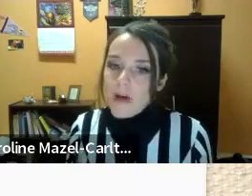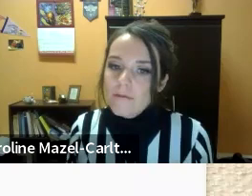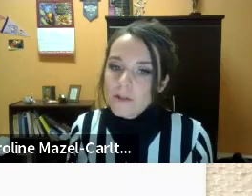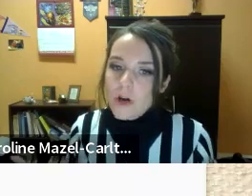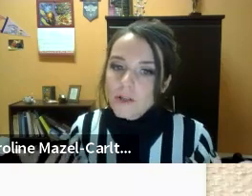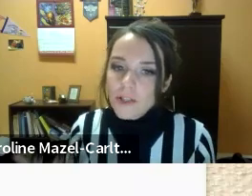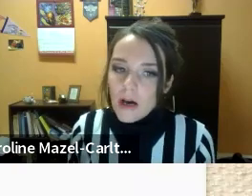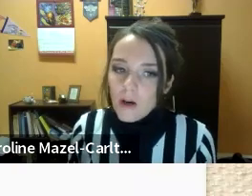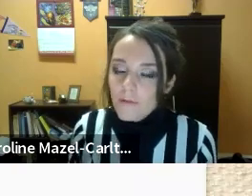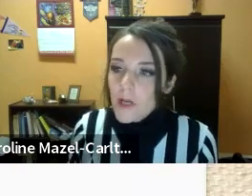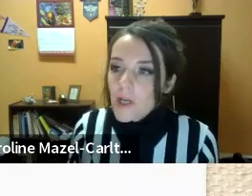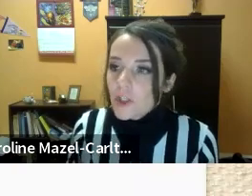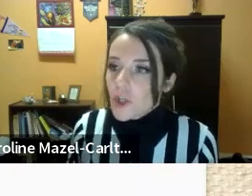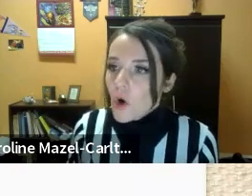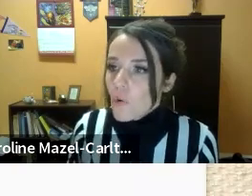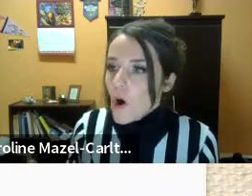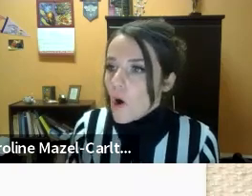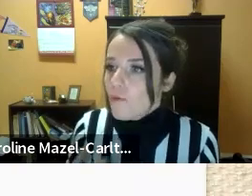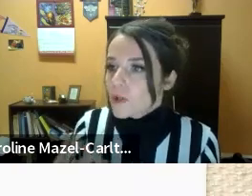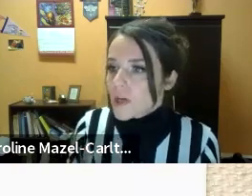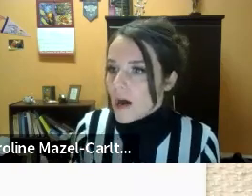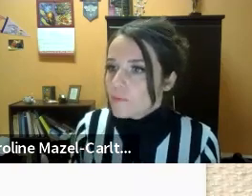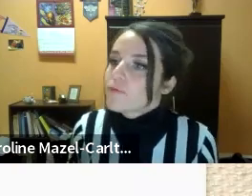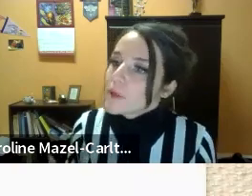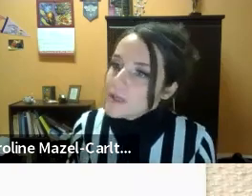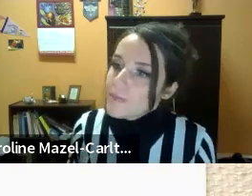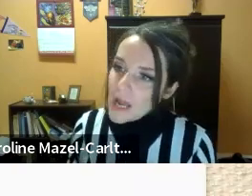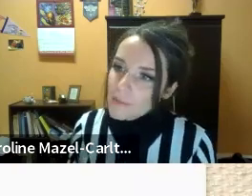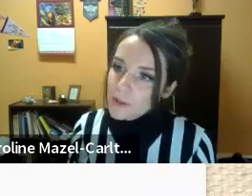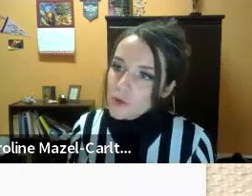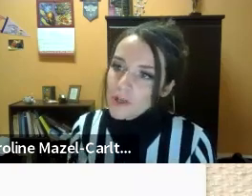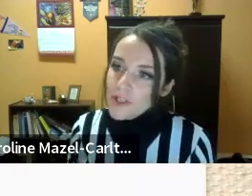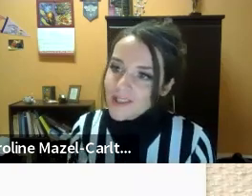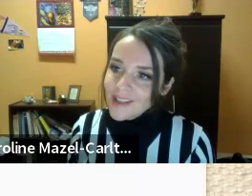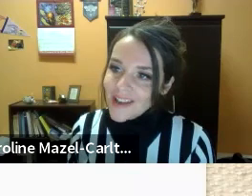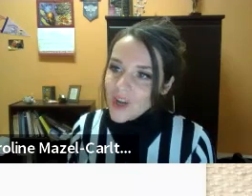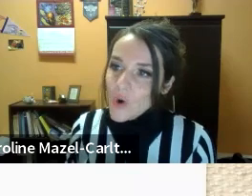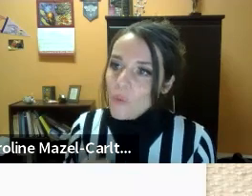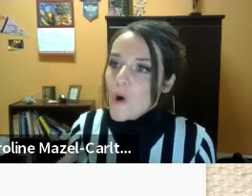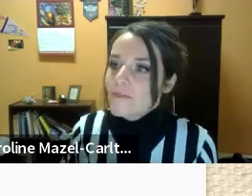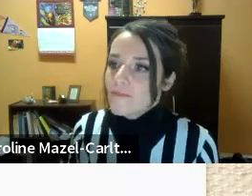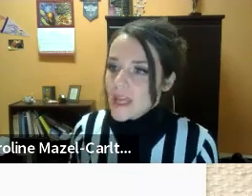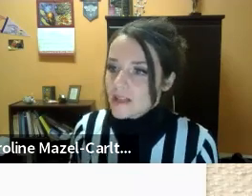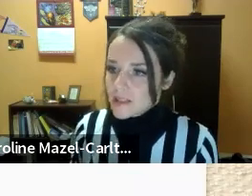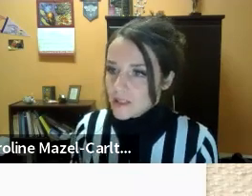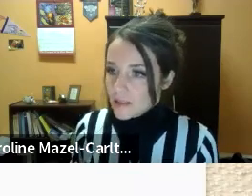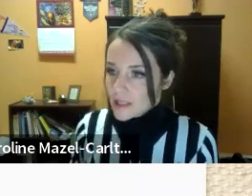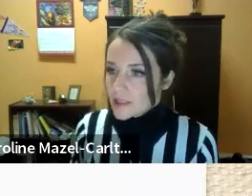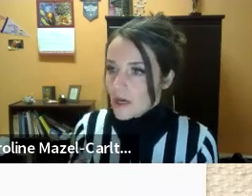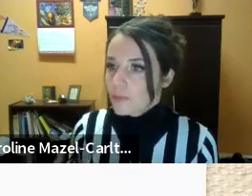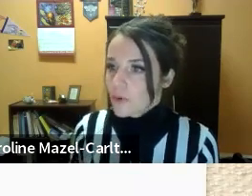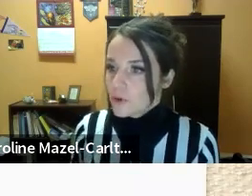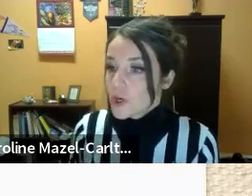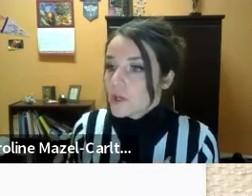grupo y muchos somos sobrevivientes de esto y pudimos